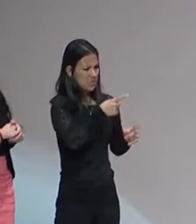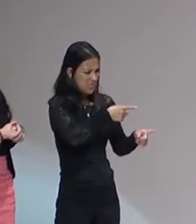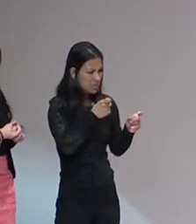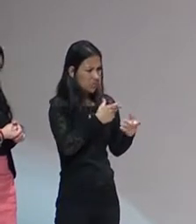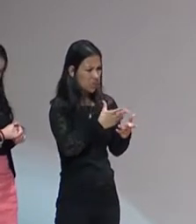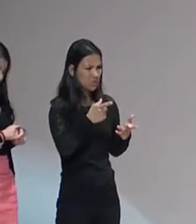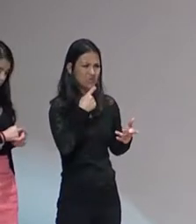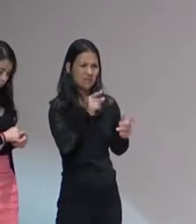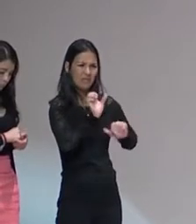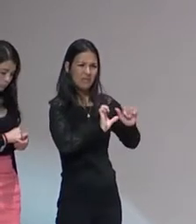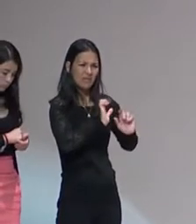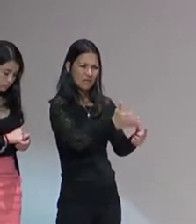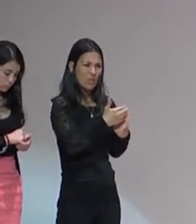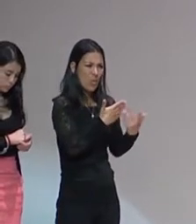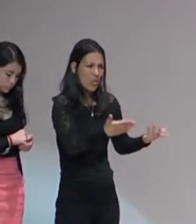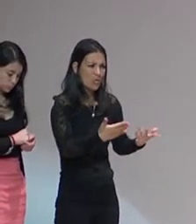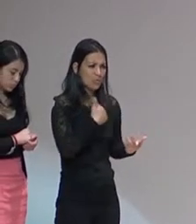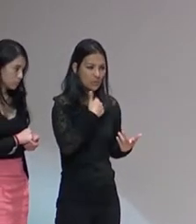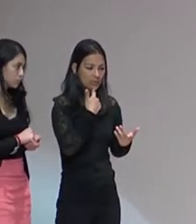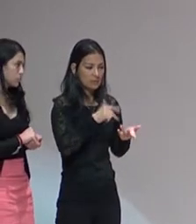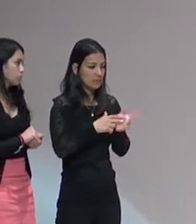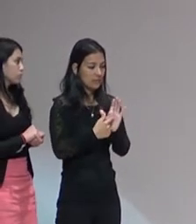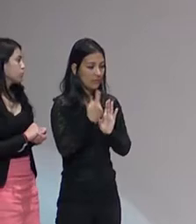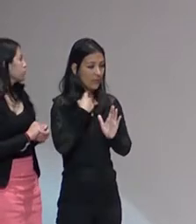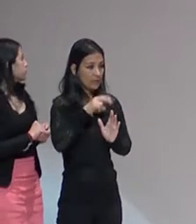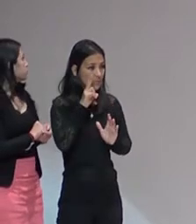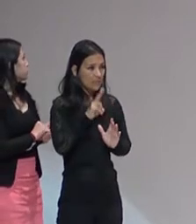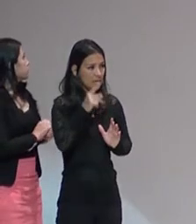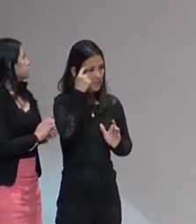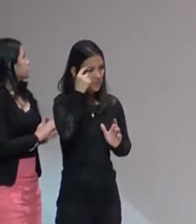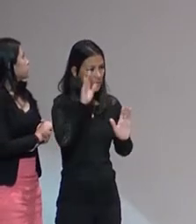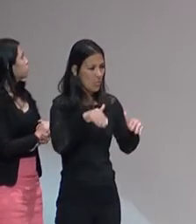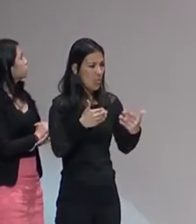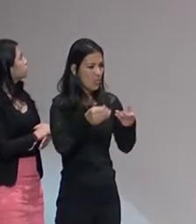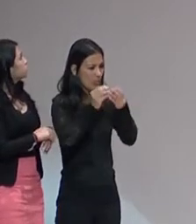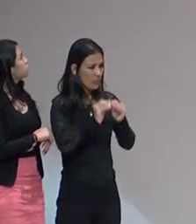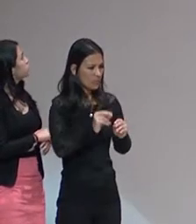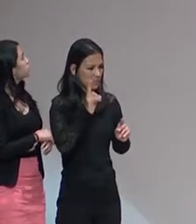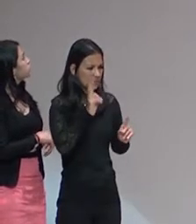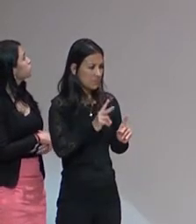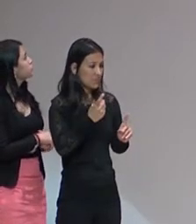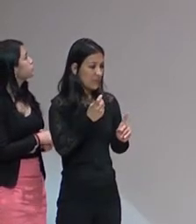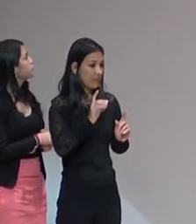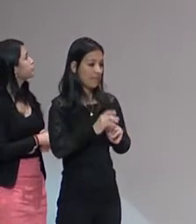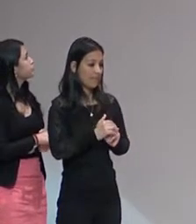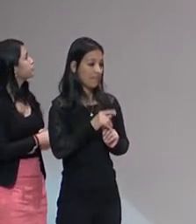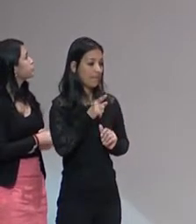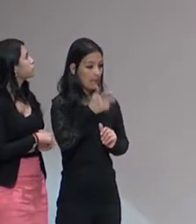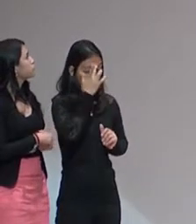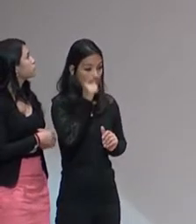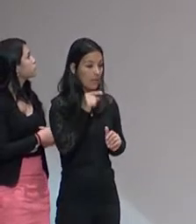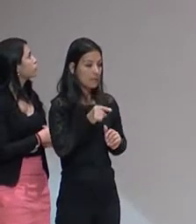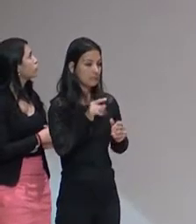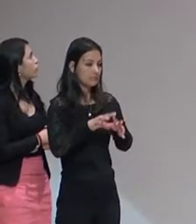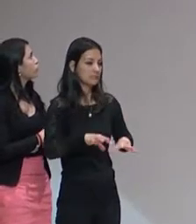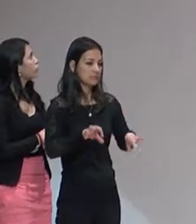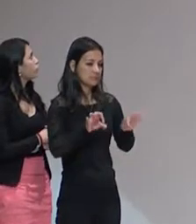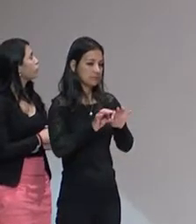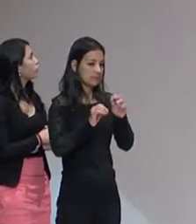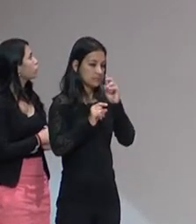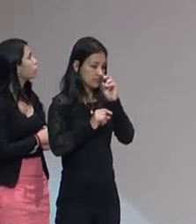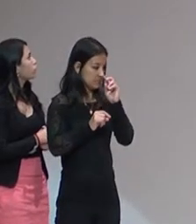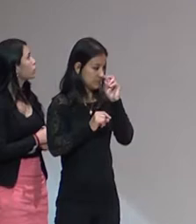que implica que no está mirando el otro, que no está mirando el prójimo, porque es precisamente allí donde tenemos que,